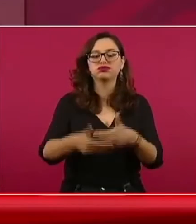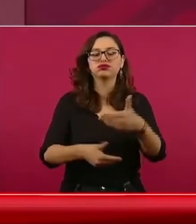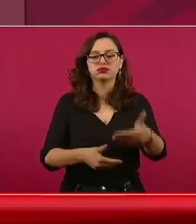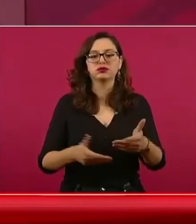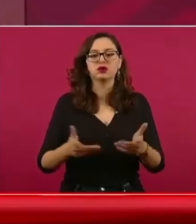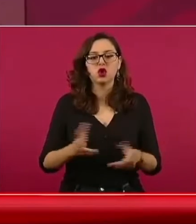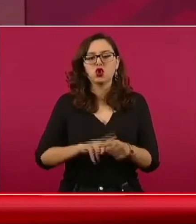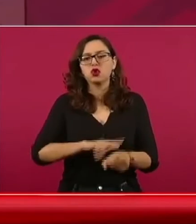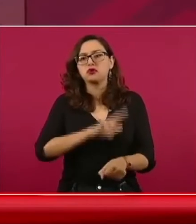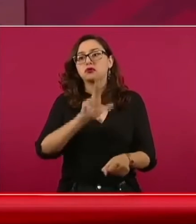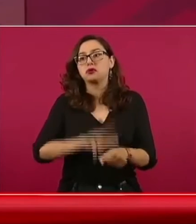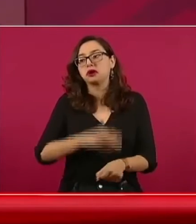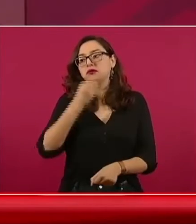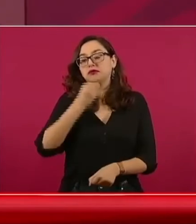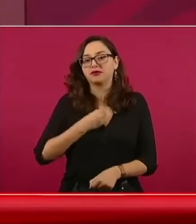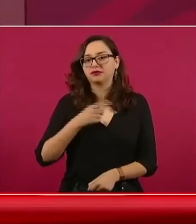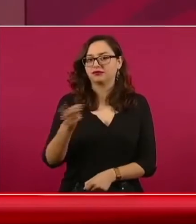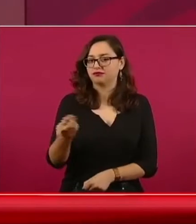y aflora